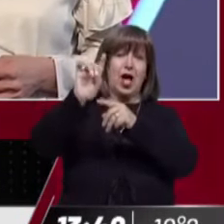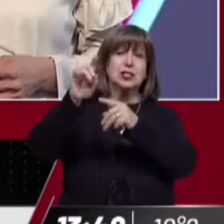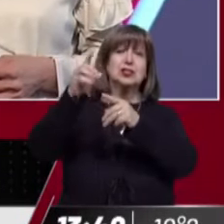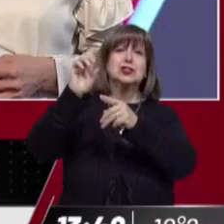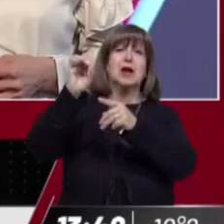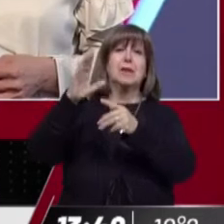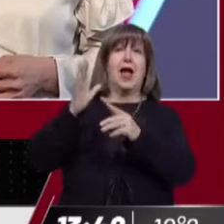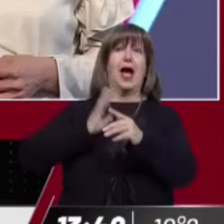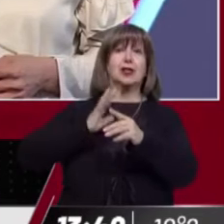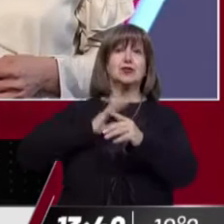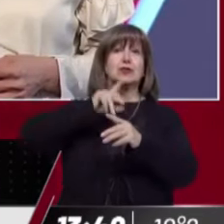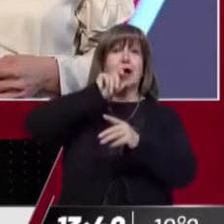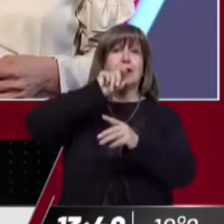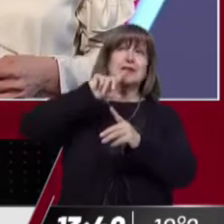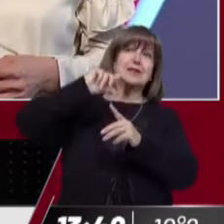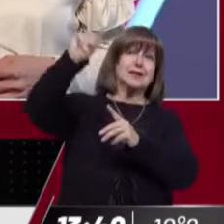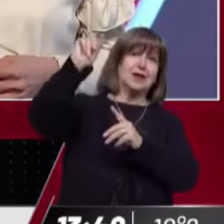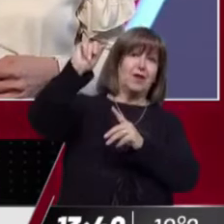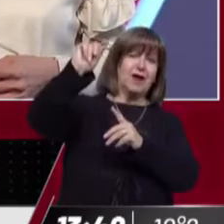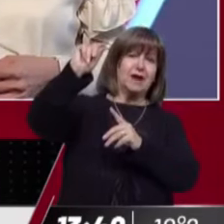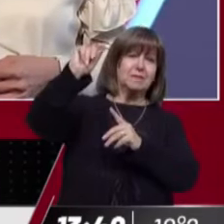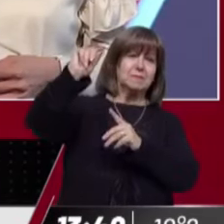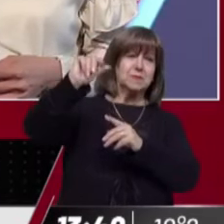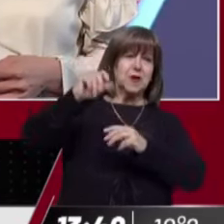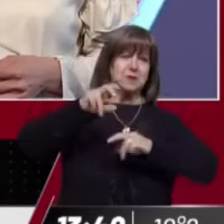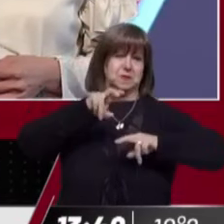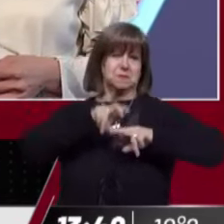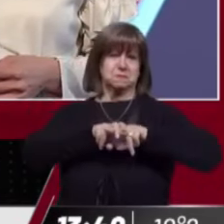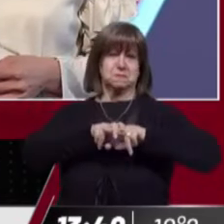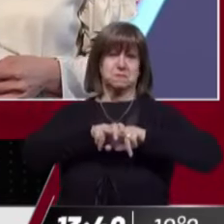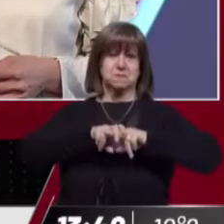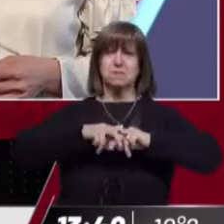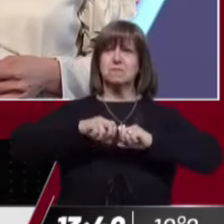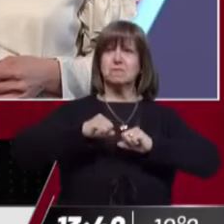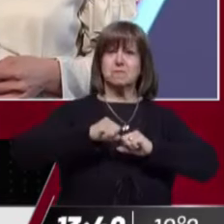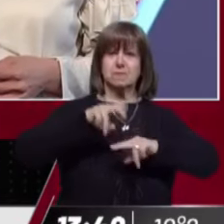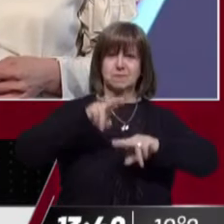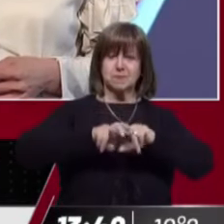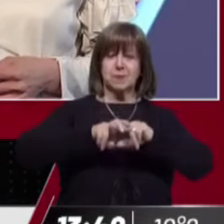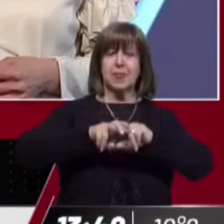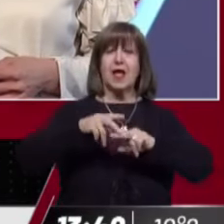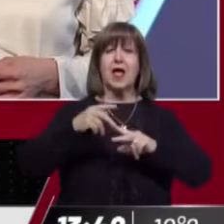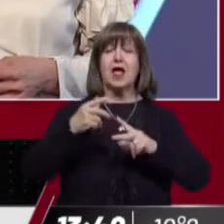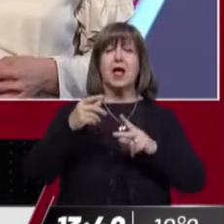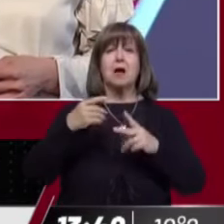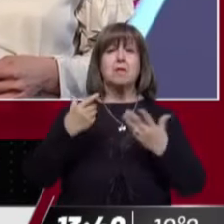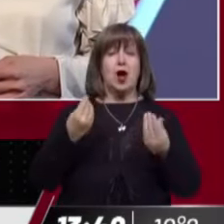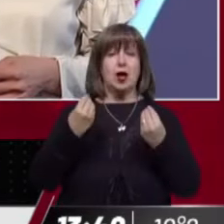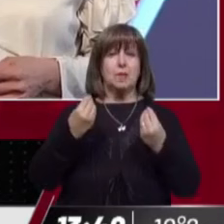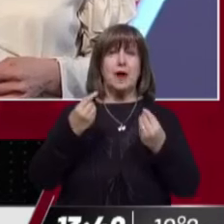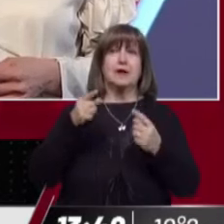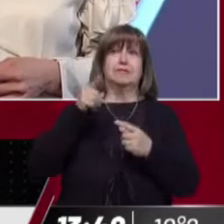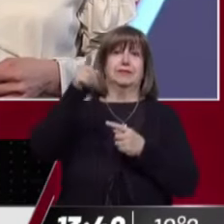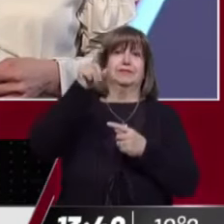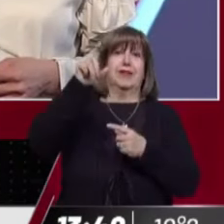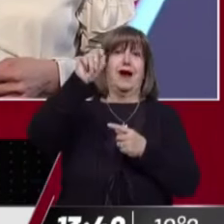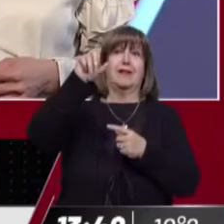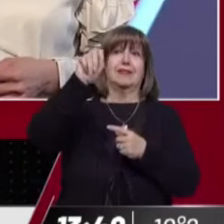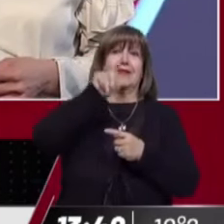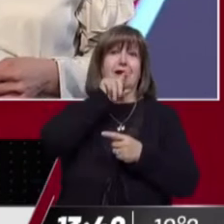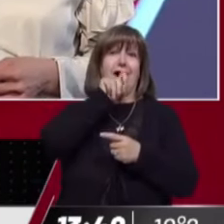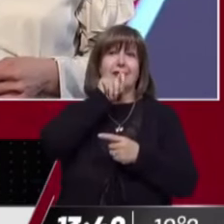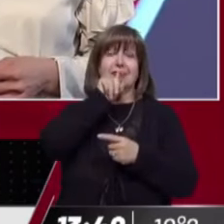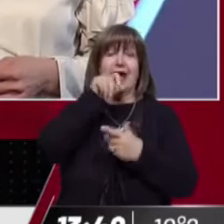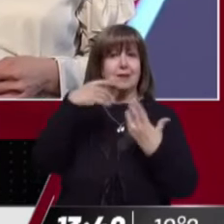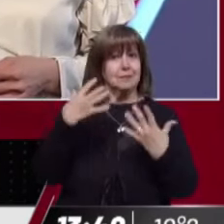Sí, es una alternativa más, es tratar de buscar la posibilidad y la manera de combatir a las catas que se terminan transformando en